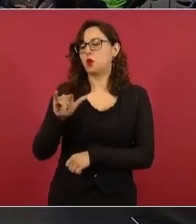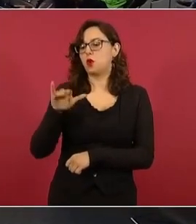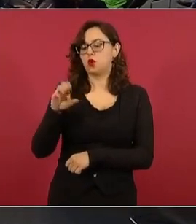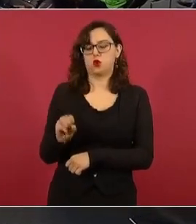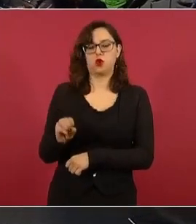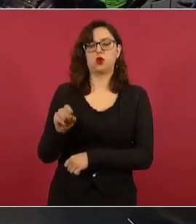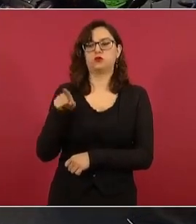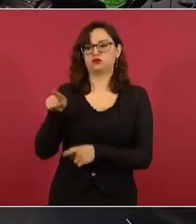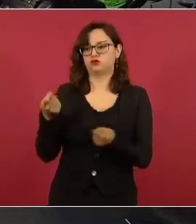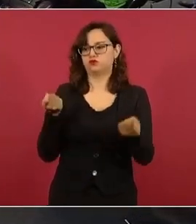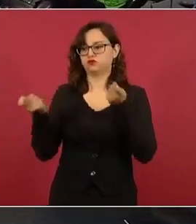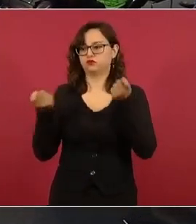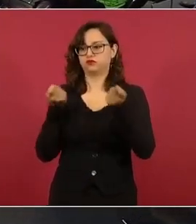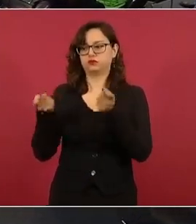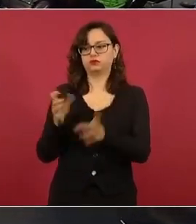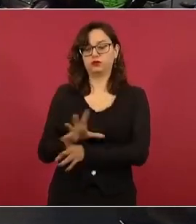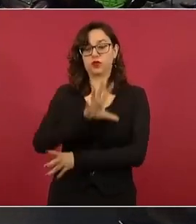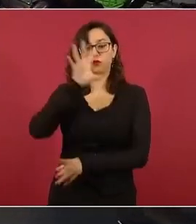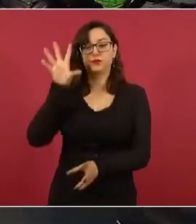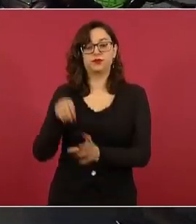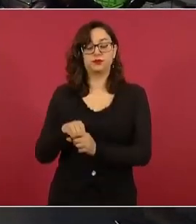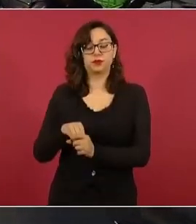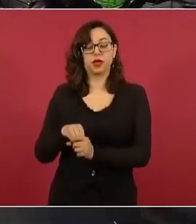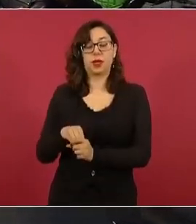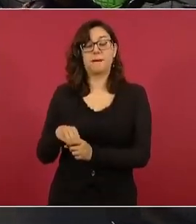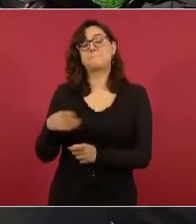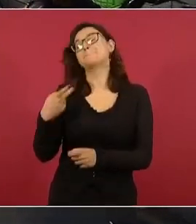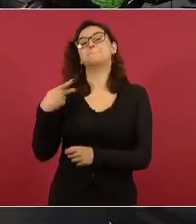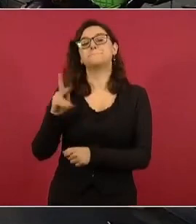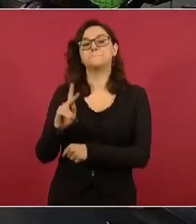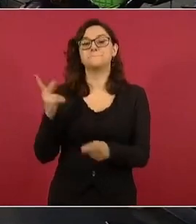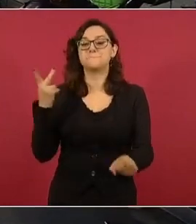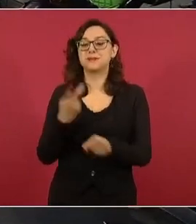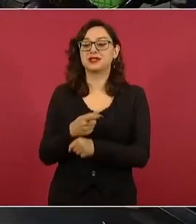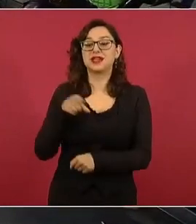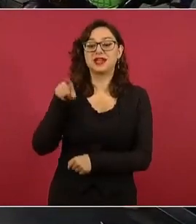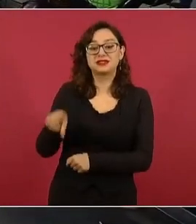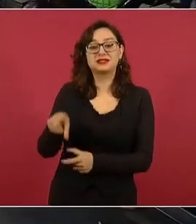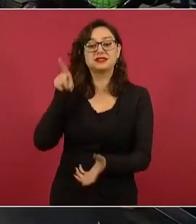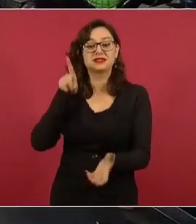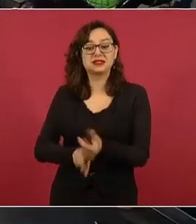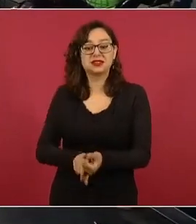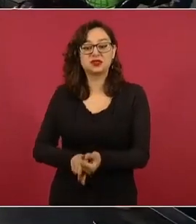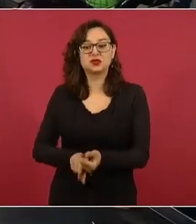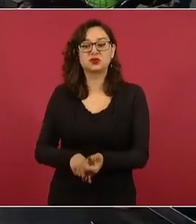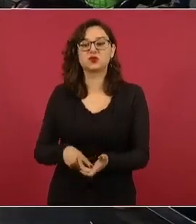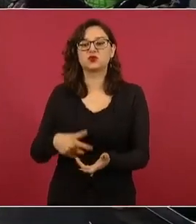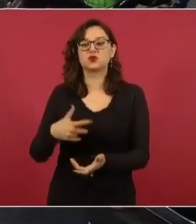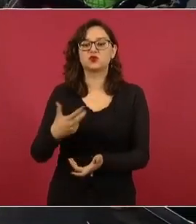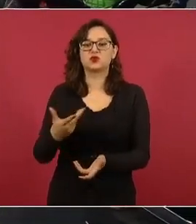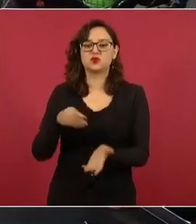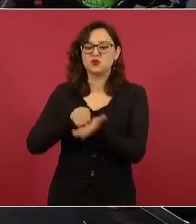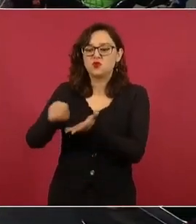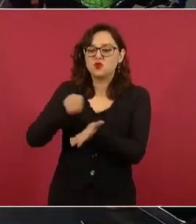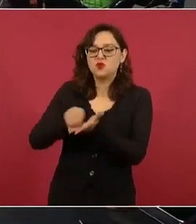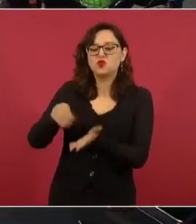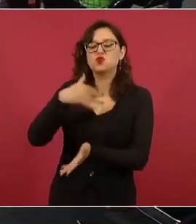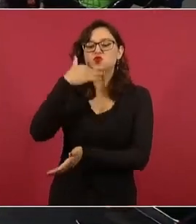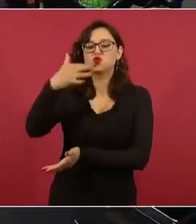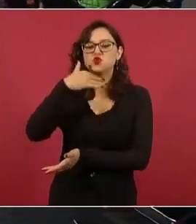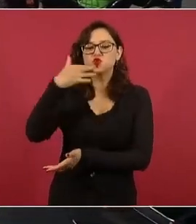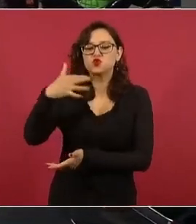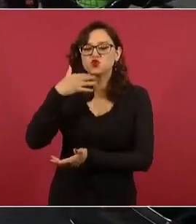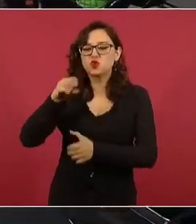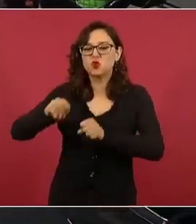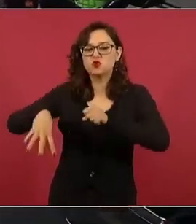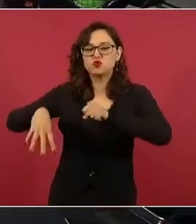el caso es que estas granjas contaminan los ríos subterráneos, los mantos freáticos,